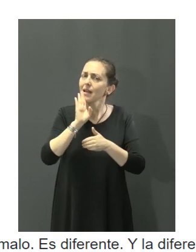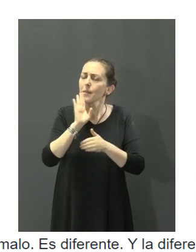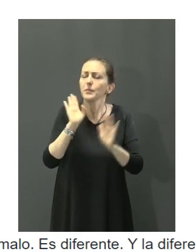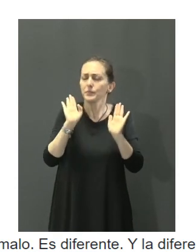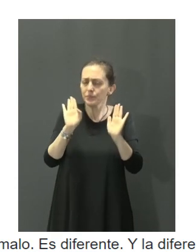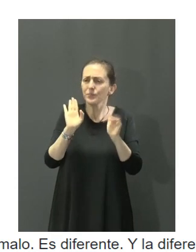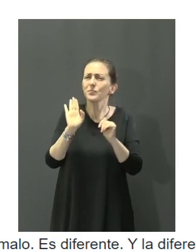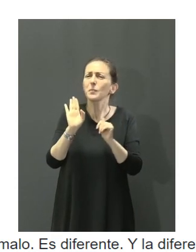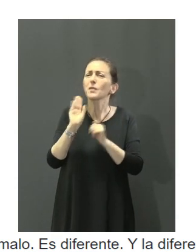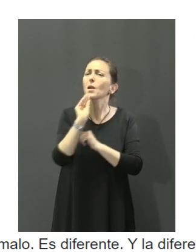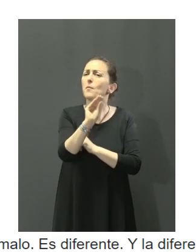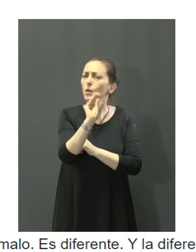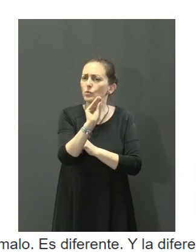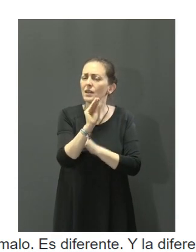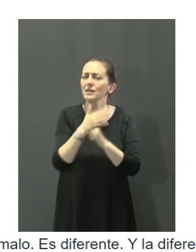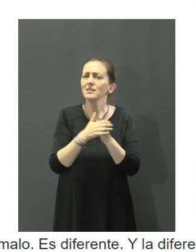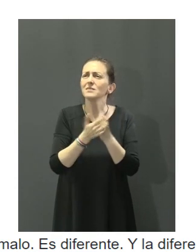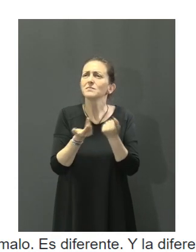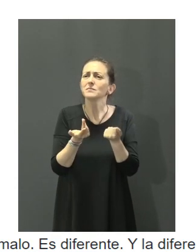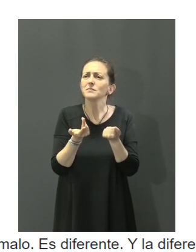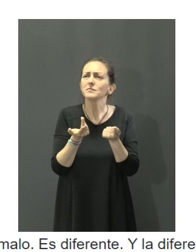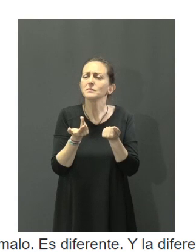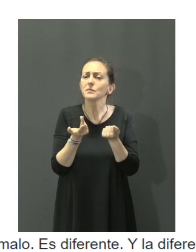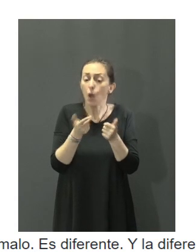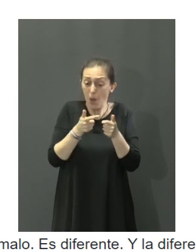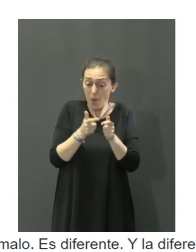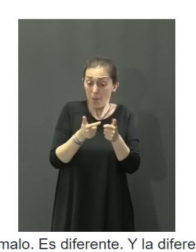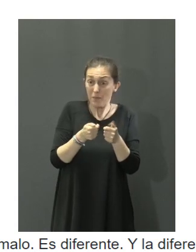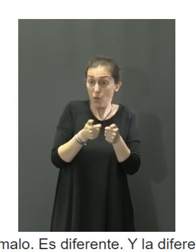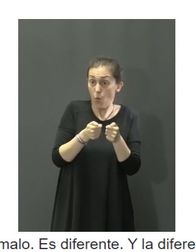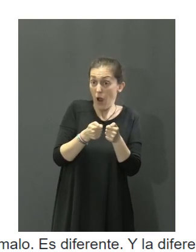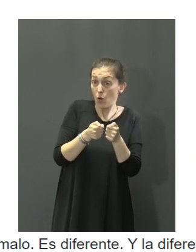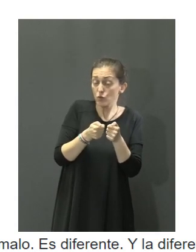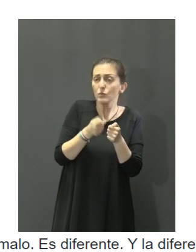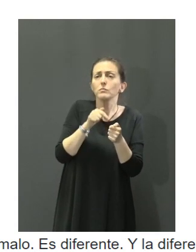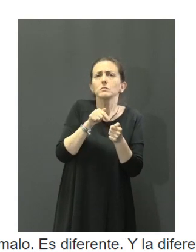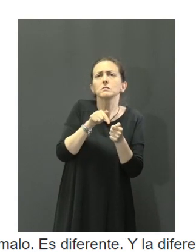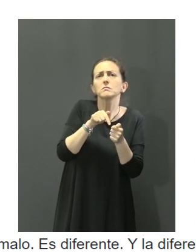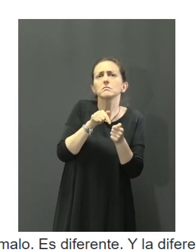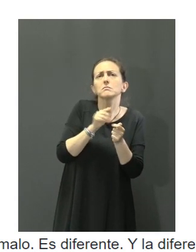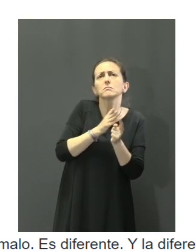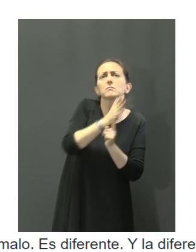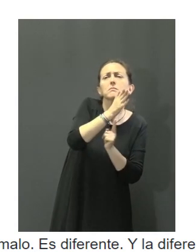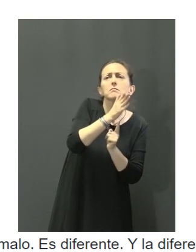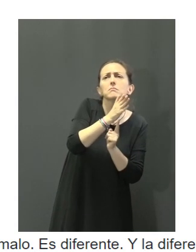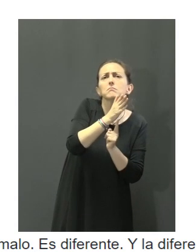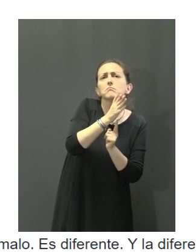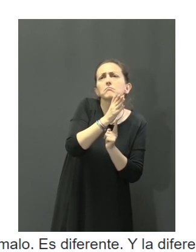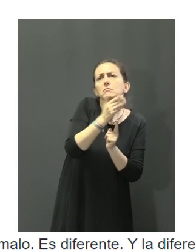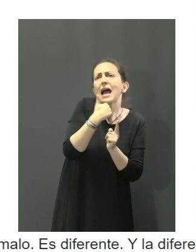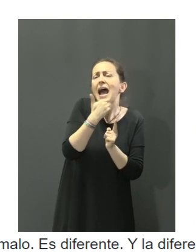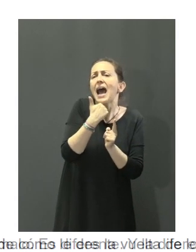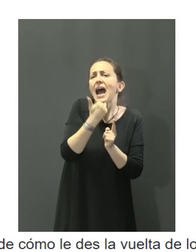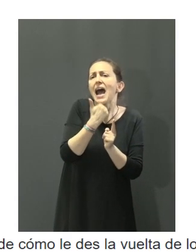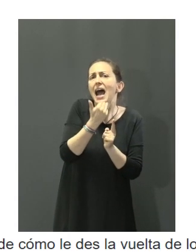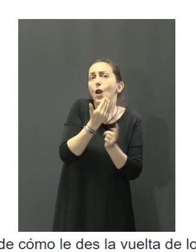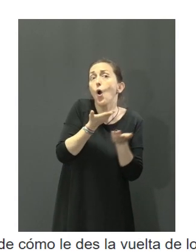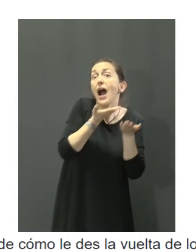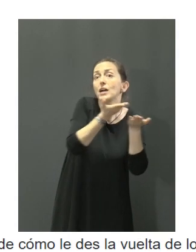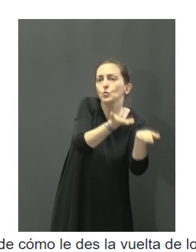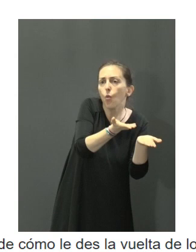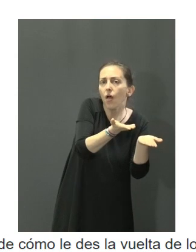pero la pregunta sería, ¿de qué depende que los videojuegos se conviertan en un factor o en un elemento de